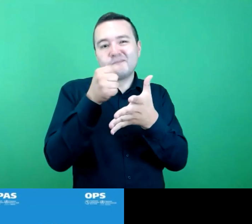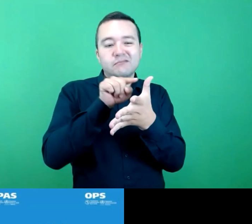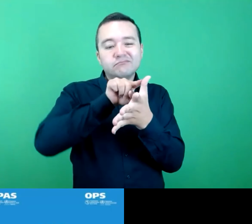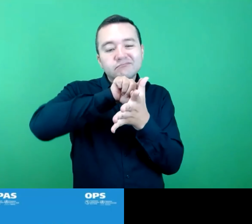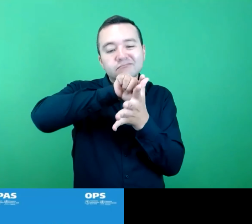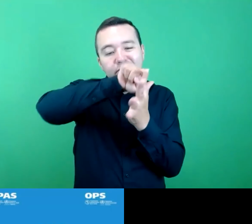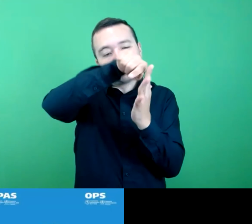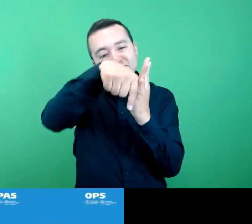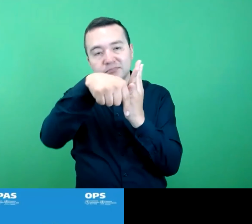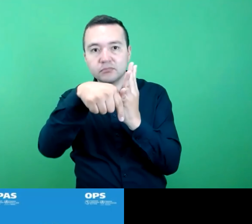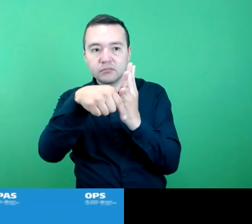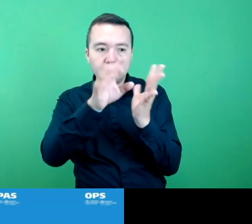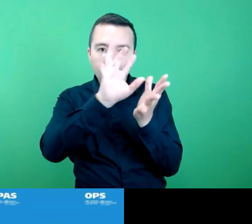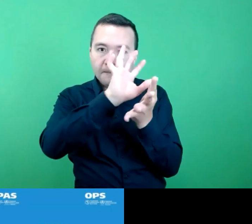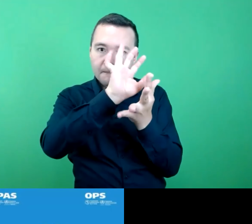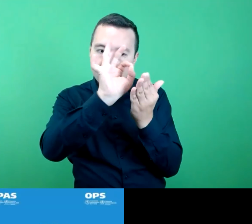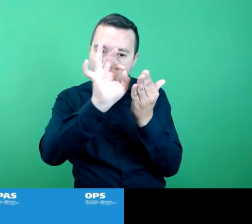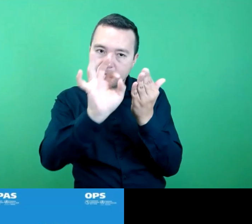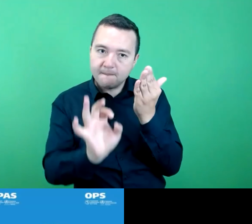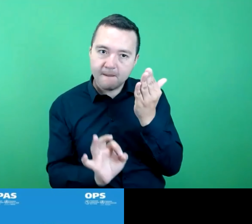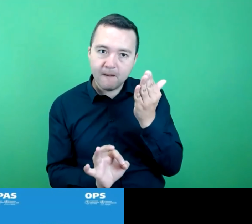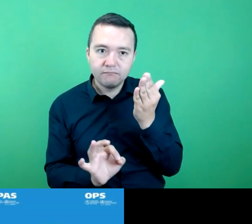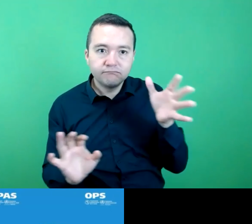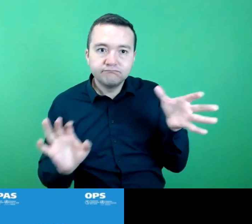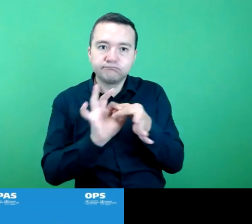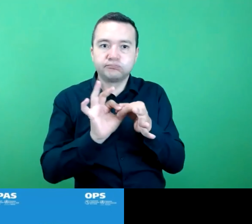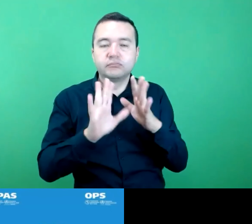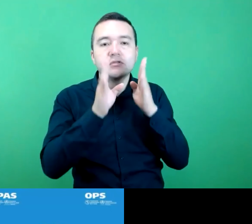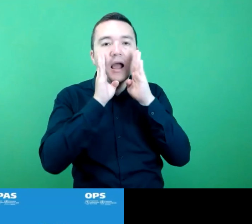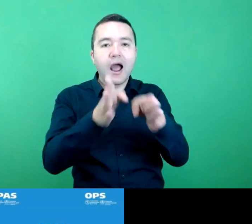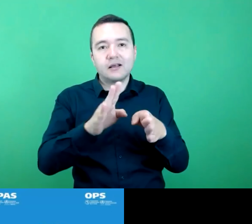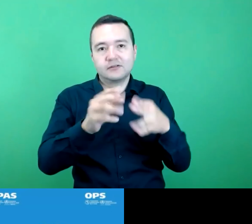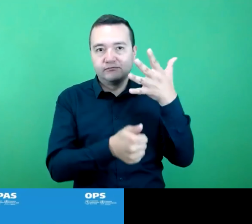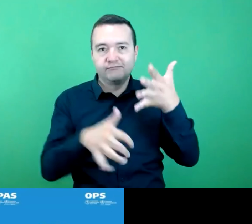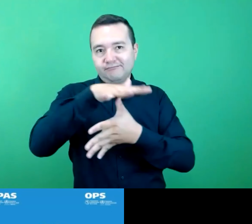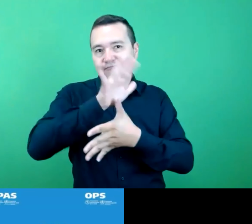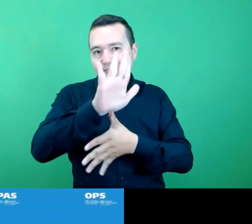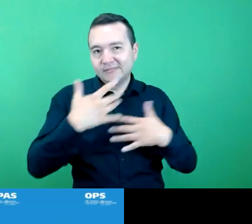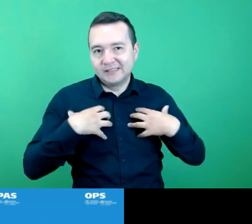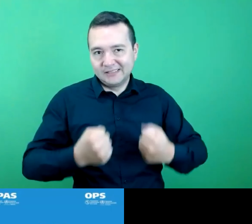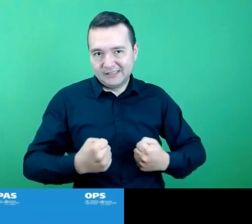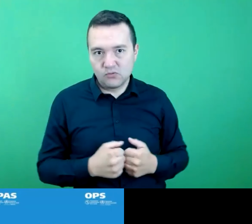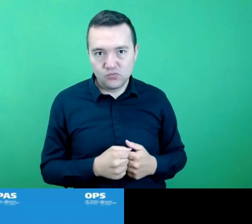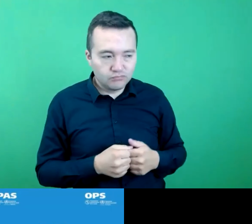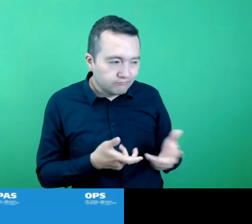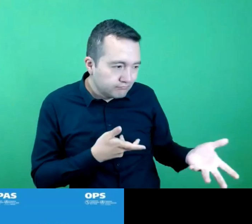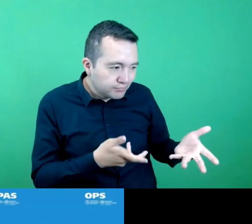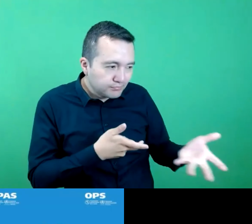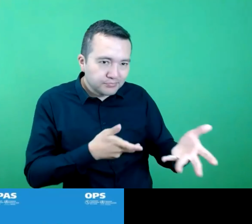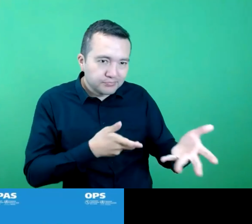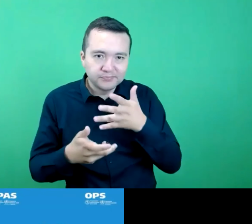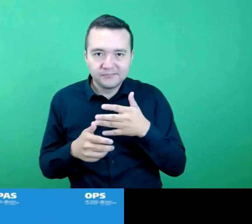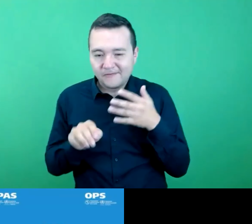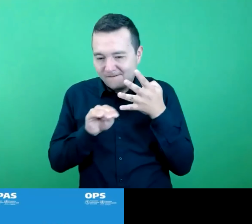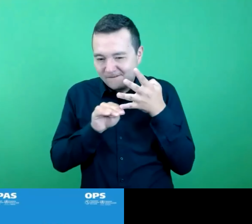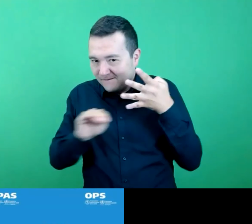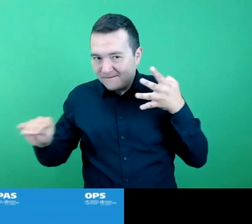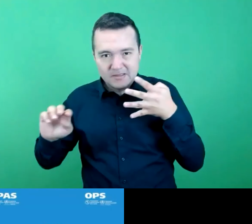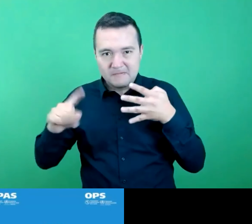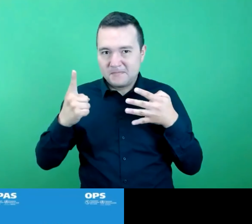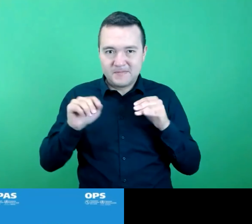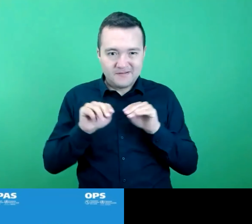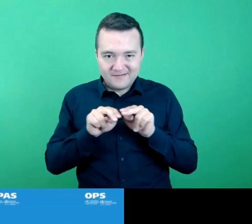de atención, de la estrategia de atención primaria de la salud. Incluso quiero destacar que en el marco